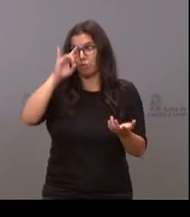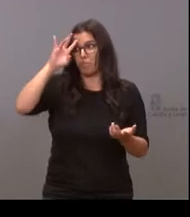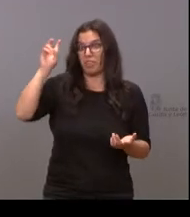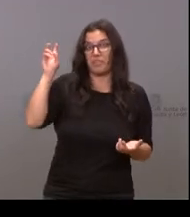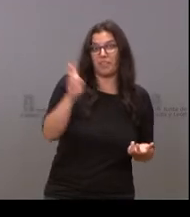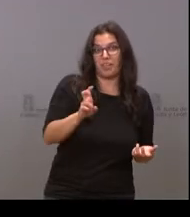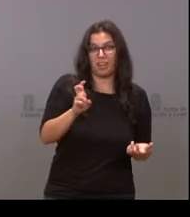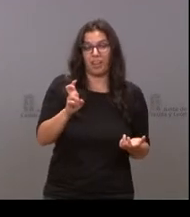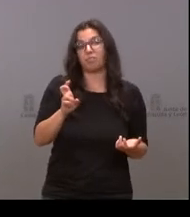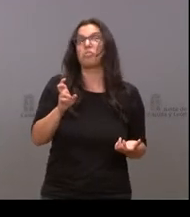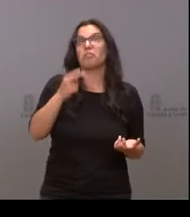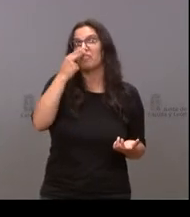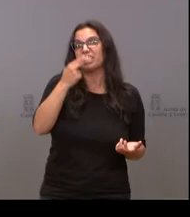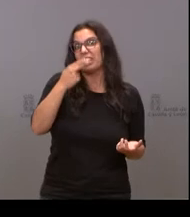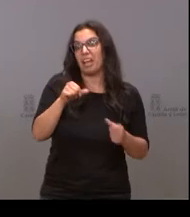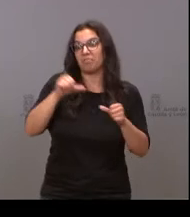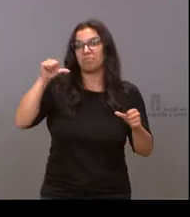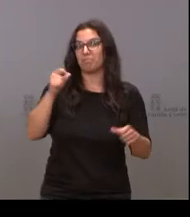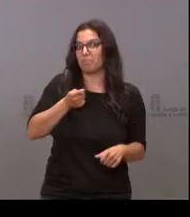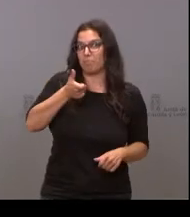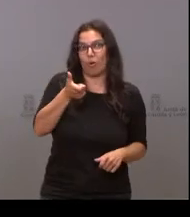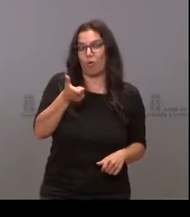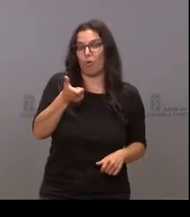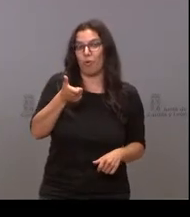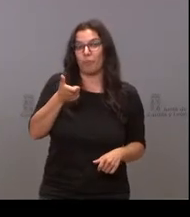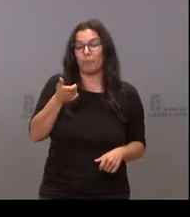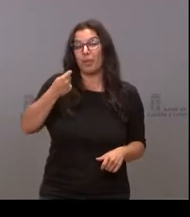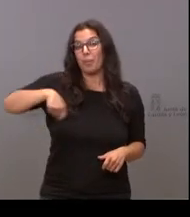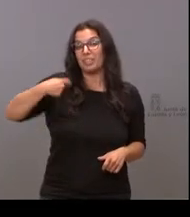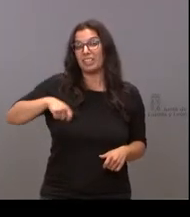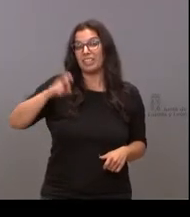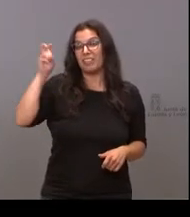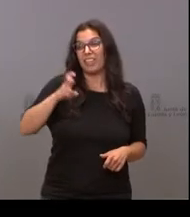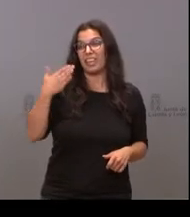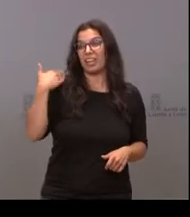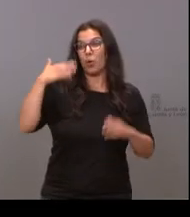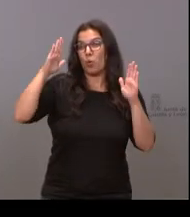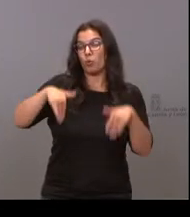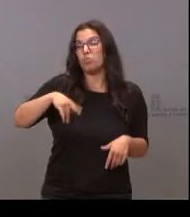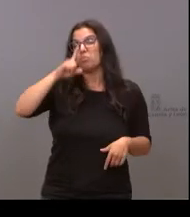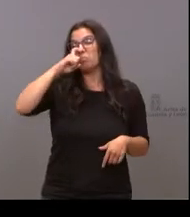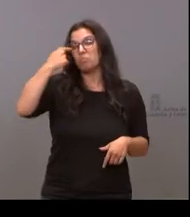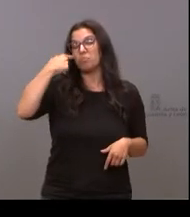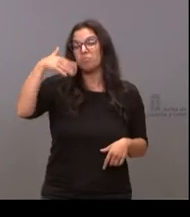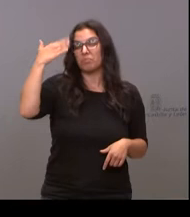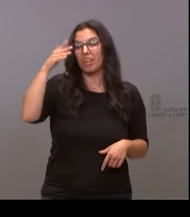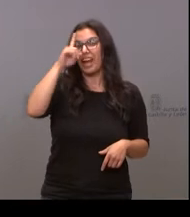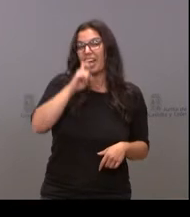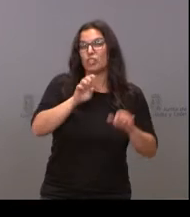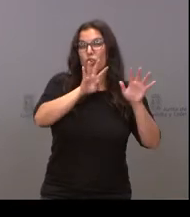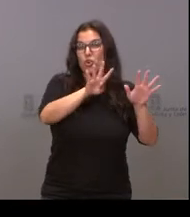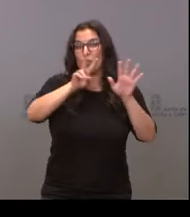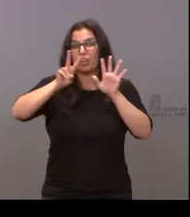suelen ser poco visitadas aquí el último presidente que estuvo creo recordar que fue por el año 97